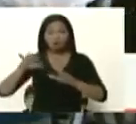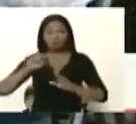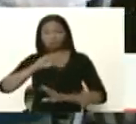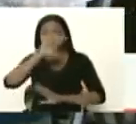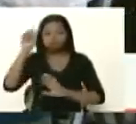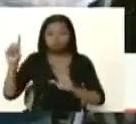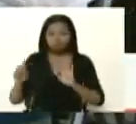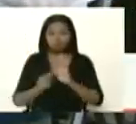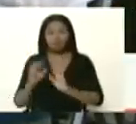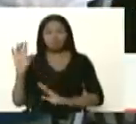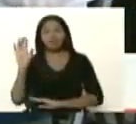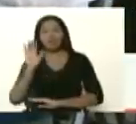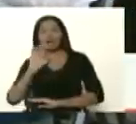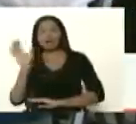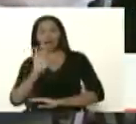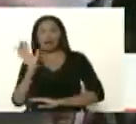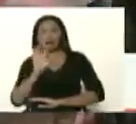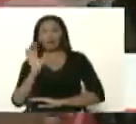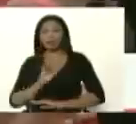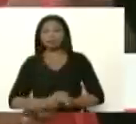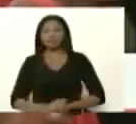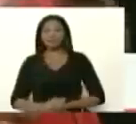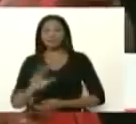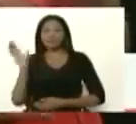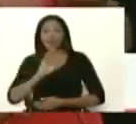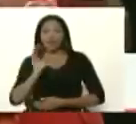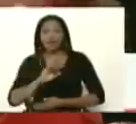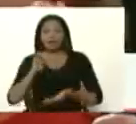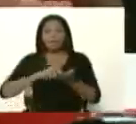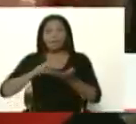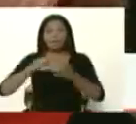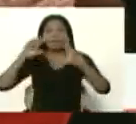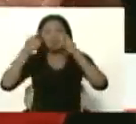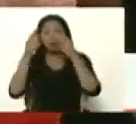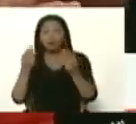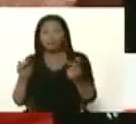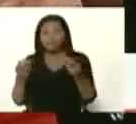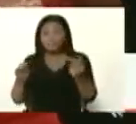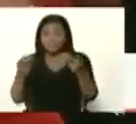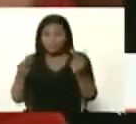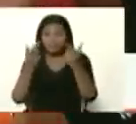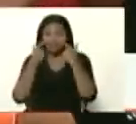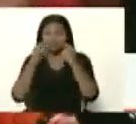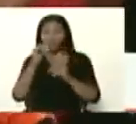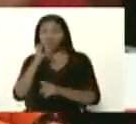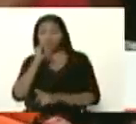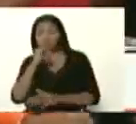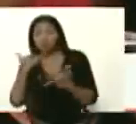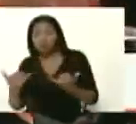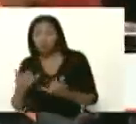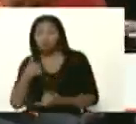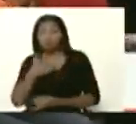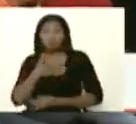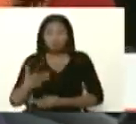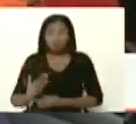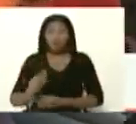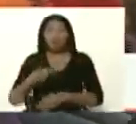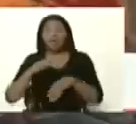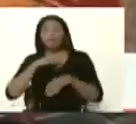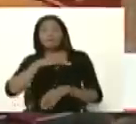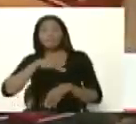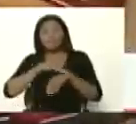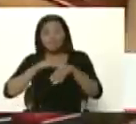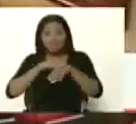Gran Caracas. Caracas, Miranda y La Guaira, pendiente de los anuncios. Yo quisiera que el ministro Hipólito